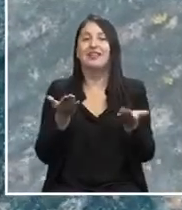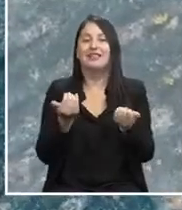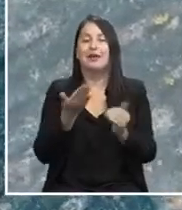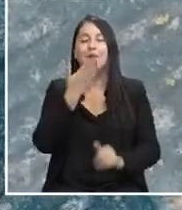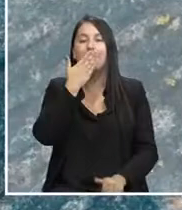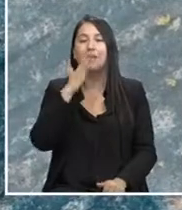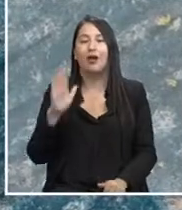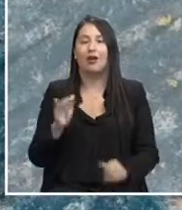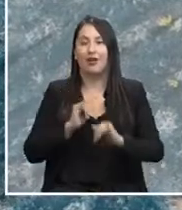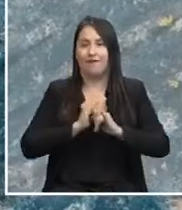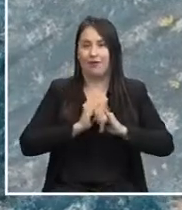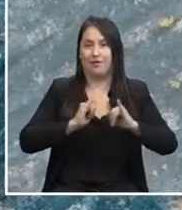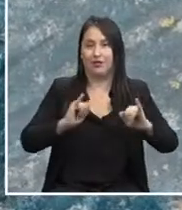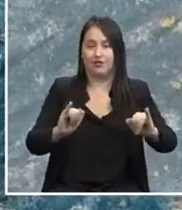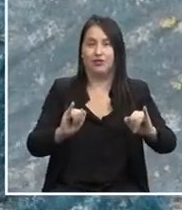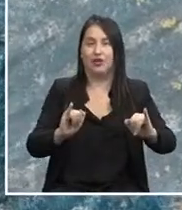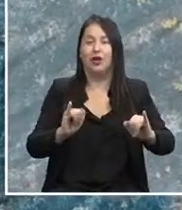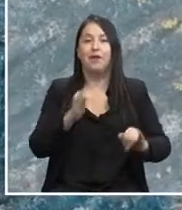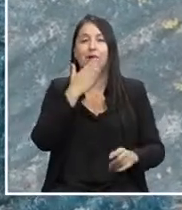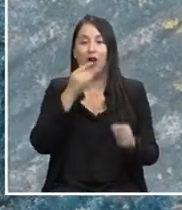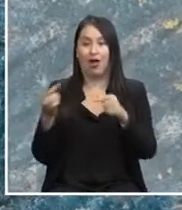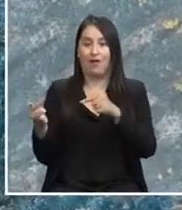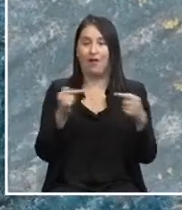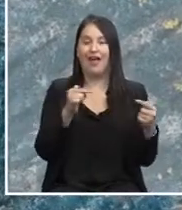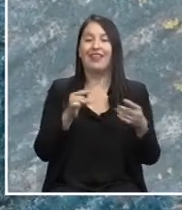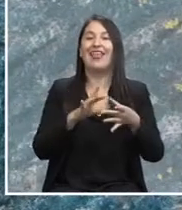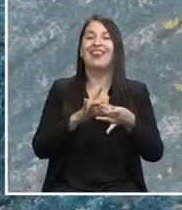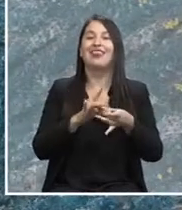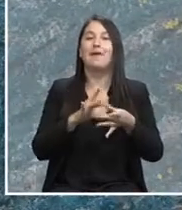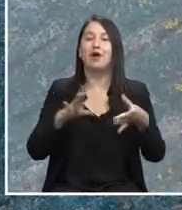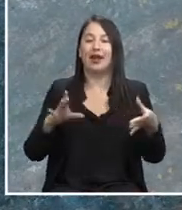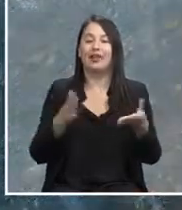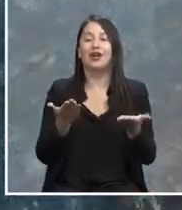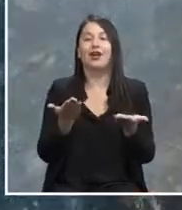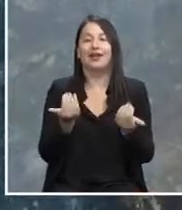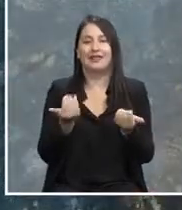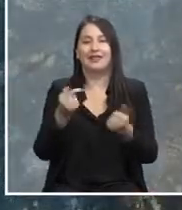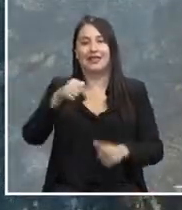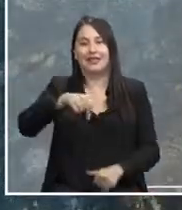forma de alimentar un debate democrático, que es lo que más necesita Chile hoy día.